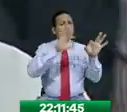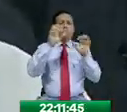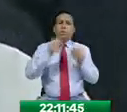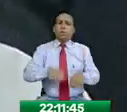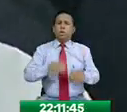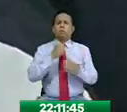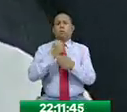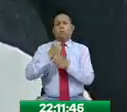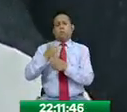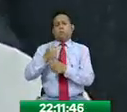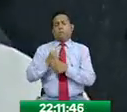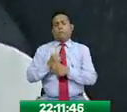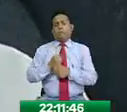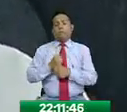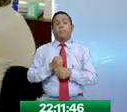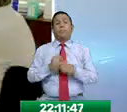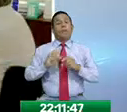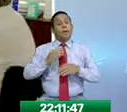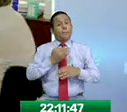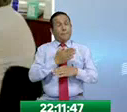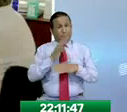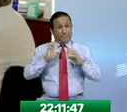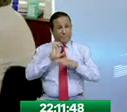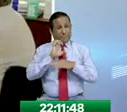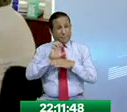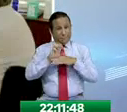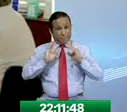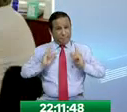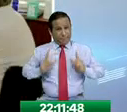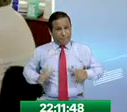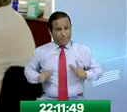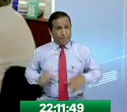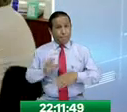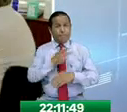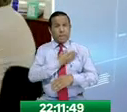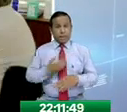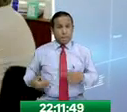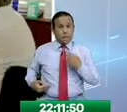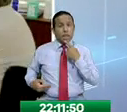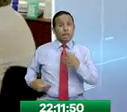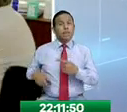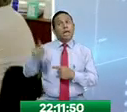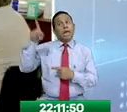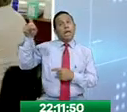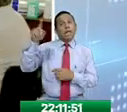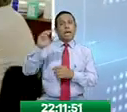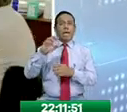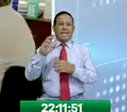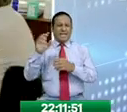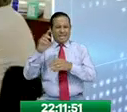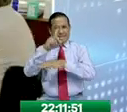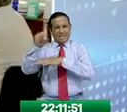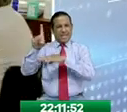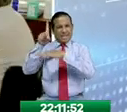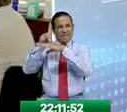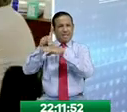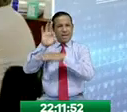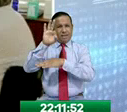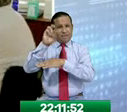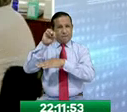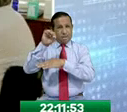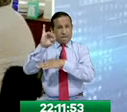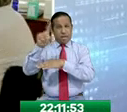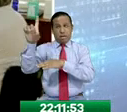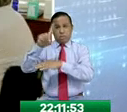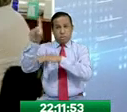desarrollo, Moreno se refirió a la reunión que tuvo por videoconferencia con Cristalina Georgieva, directora del Fondo Monetario Internacional, quien